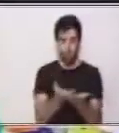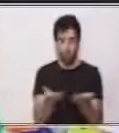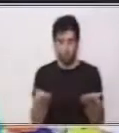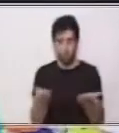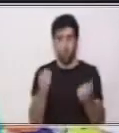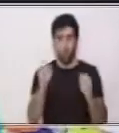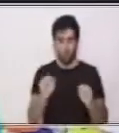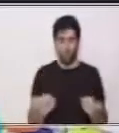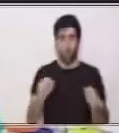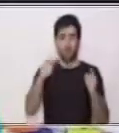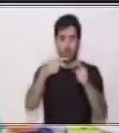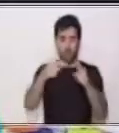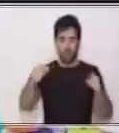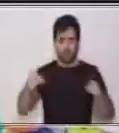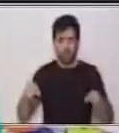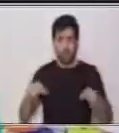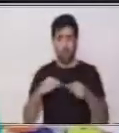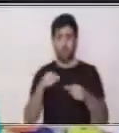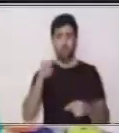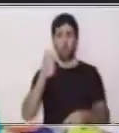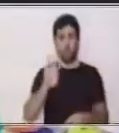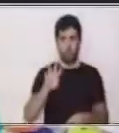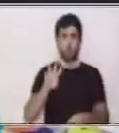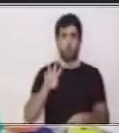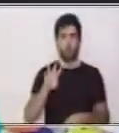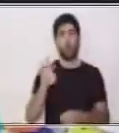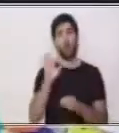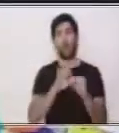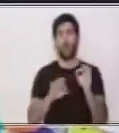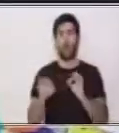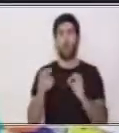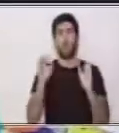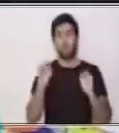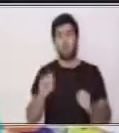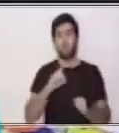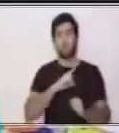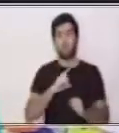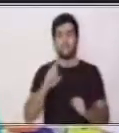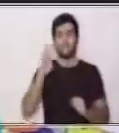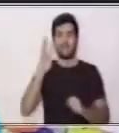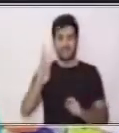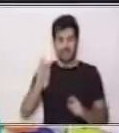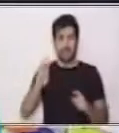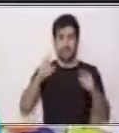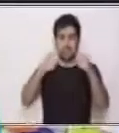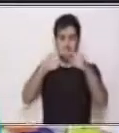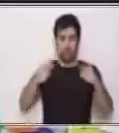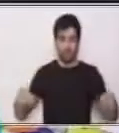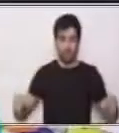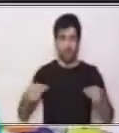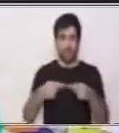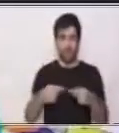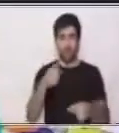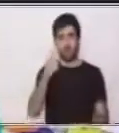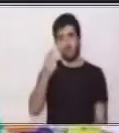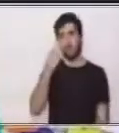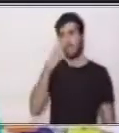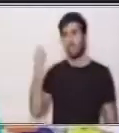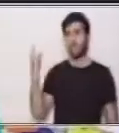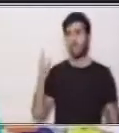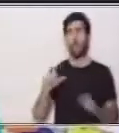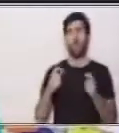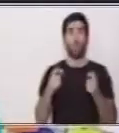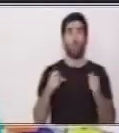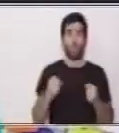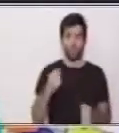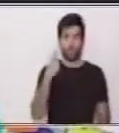de 4 lados, como la que ya realizamos, o puede ser de 3 lados. ¿Qué te parece si realizamos entonces una de